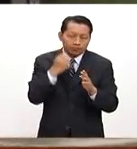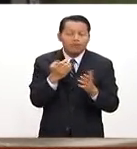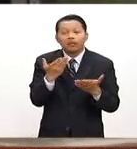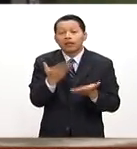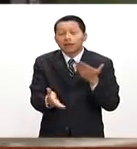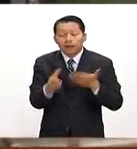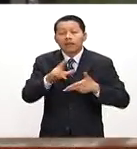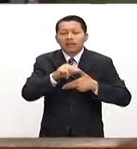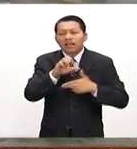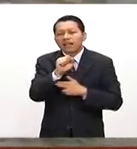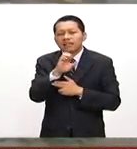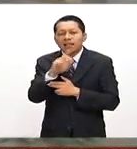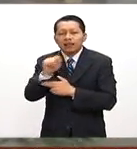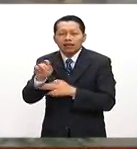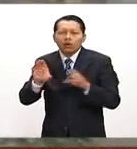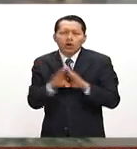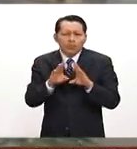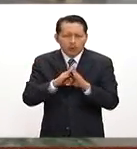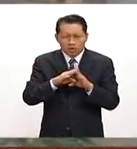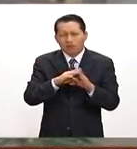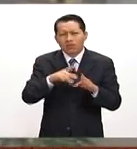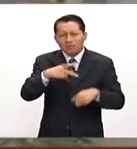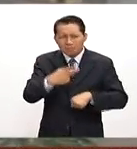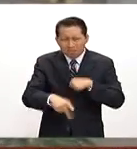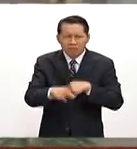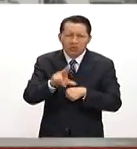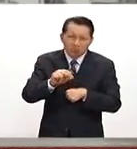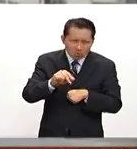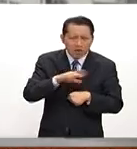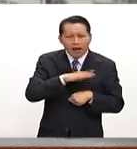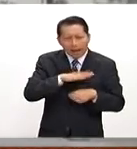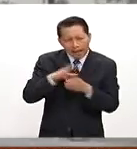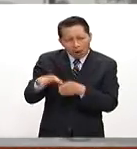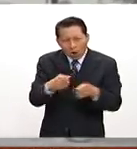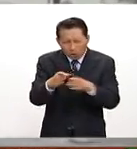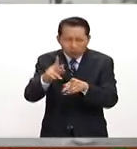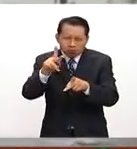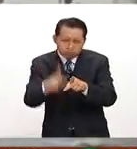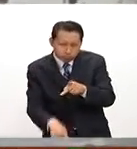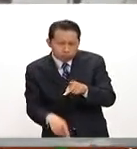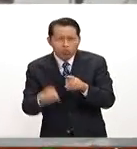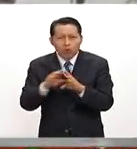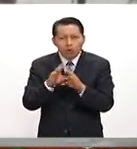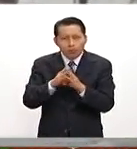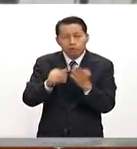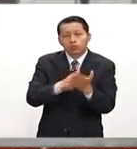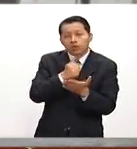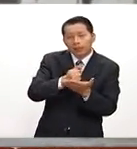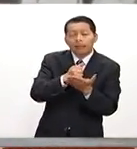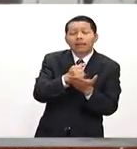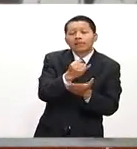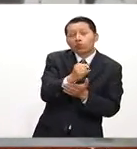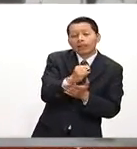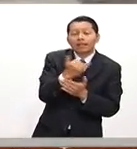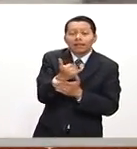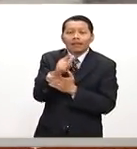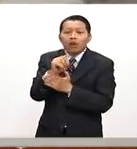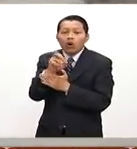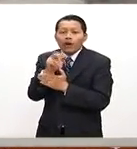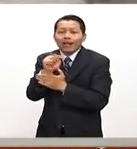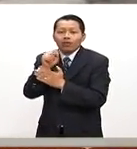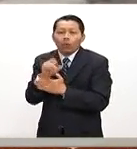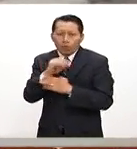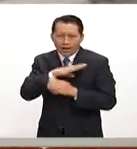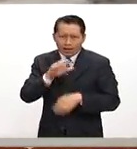reportó daños no graves, con solo cortes en algunos tramos carreteros entre Ciudad Insurgentes y Loreto, al norte de